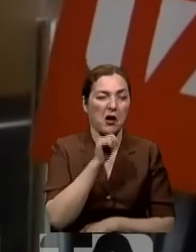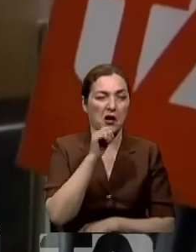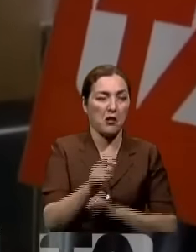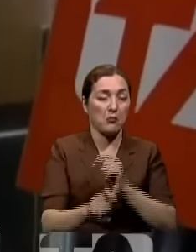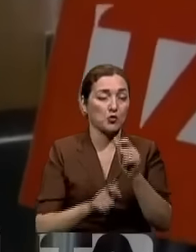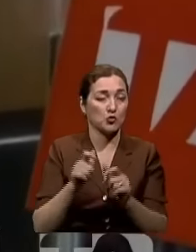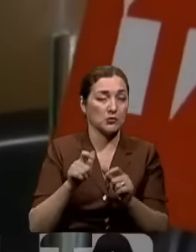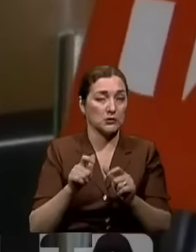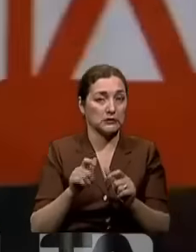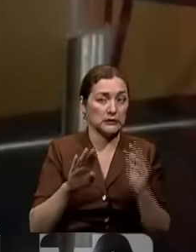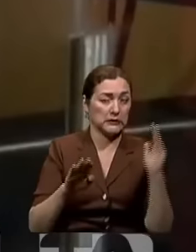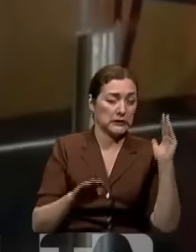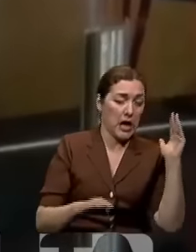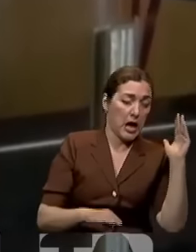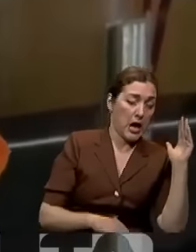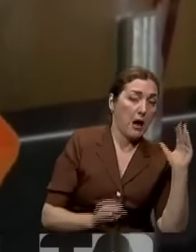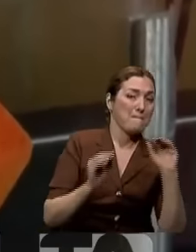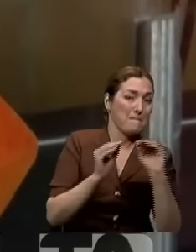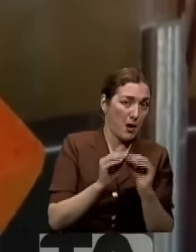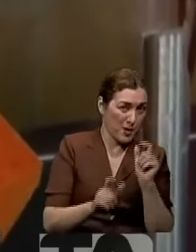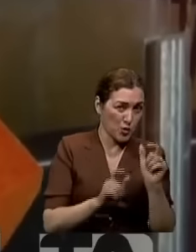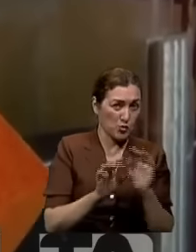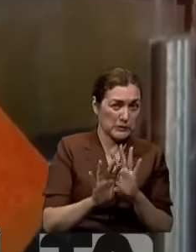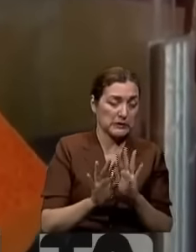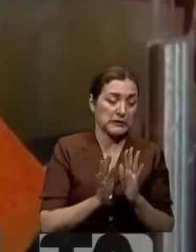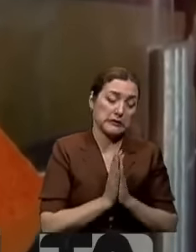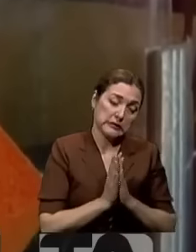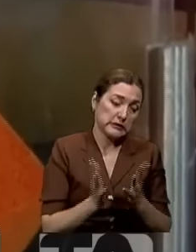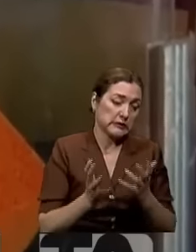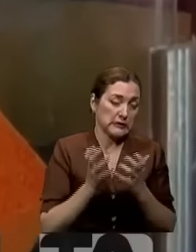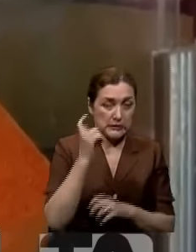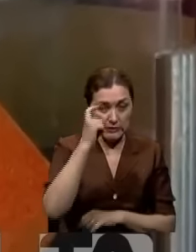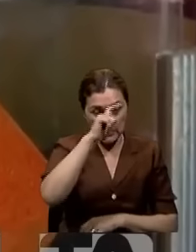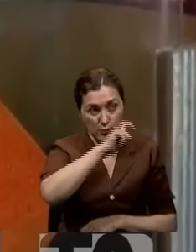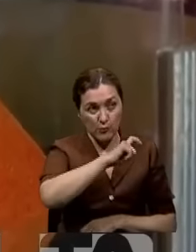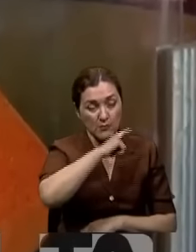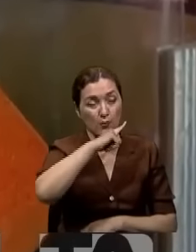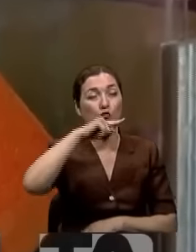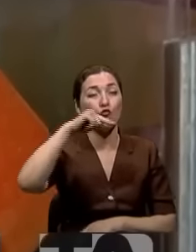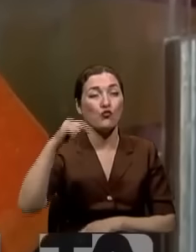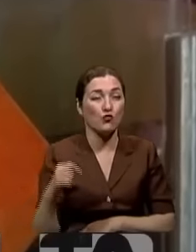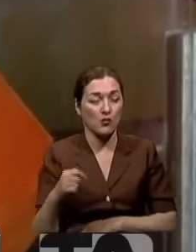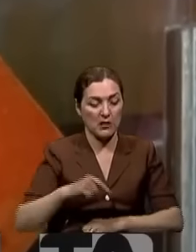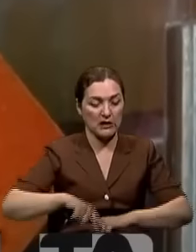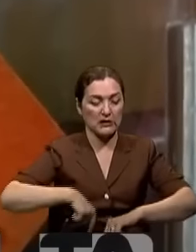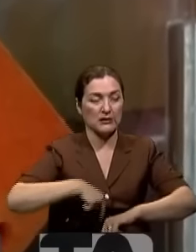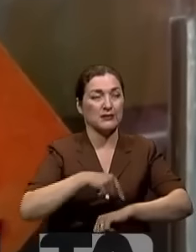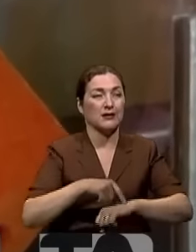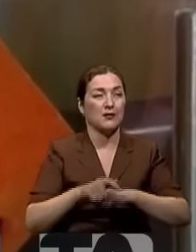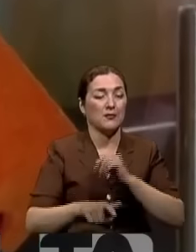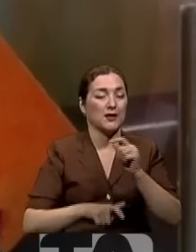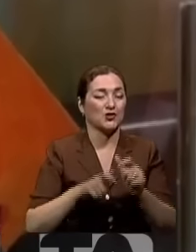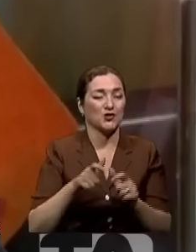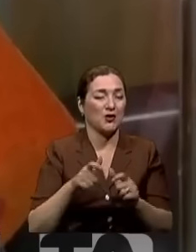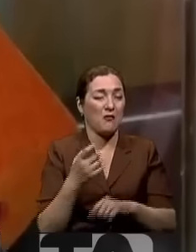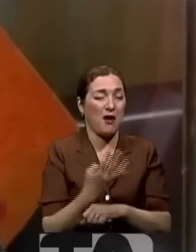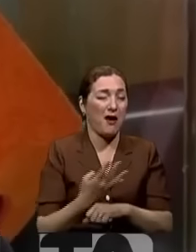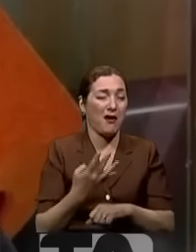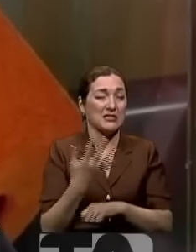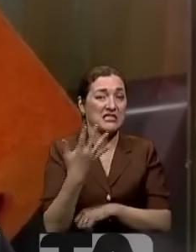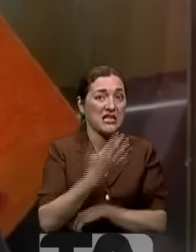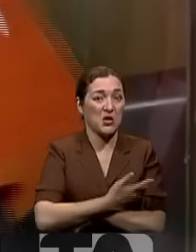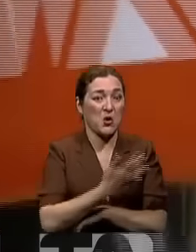que en el día vaya incrementando? Esperamos que sí, pero es un poquito difícil porque es un feriado demasiado largo, la gente tiene